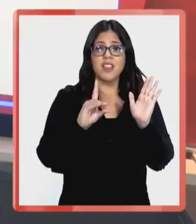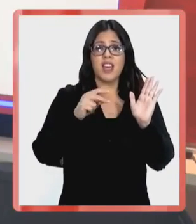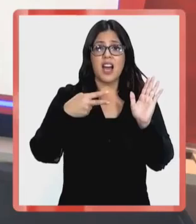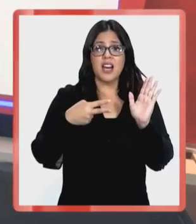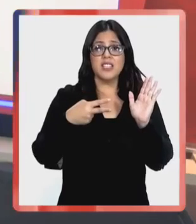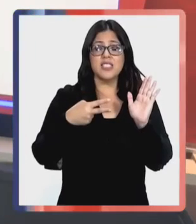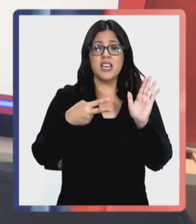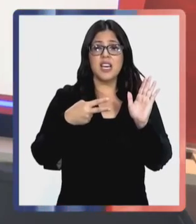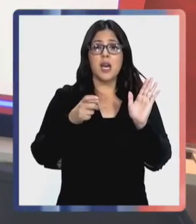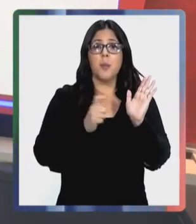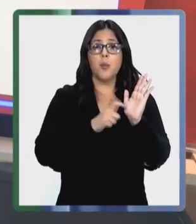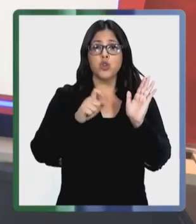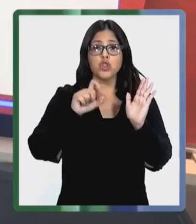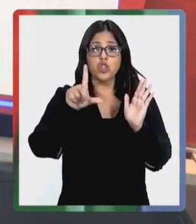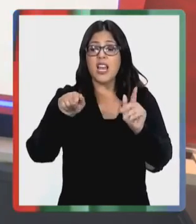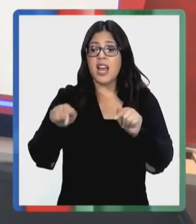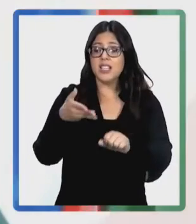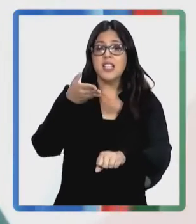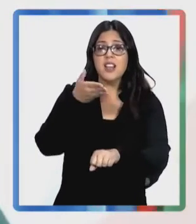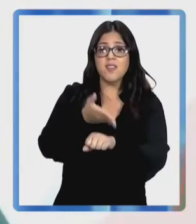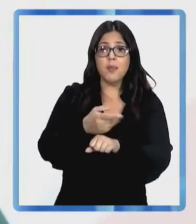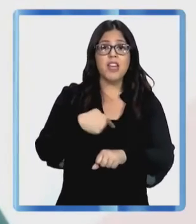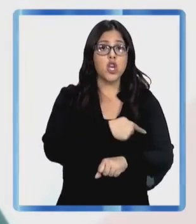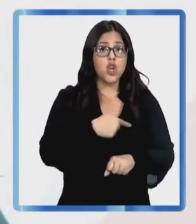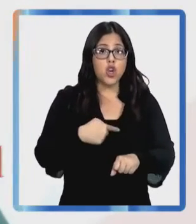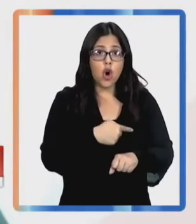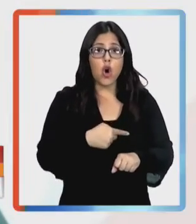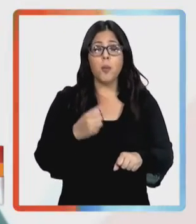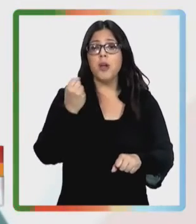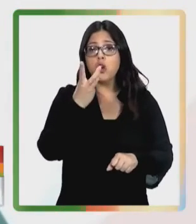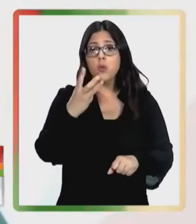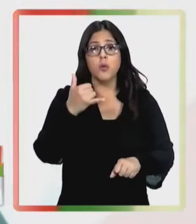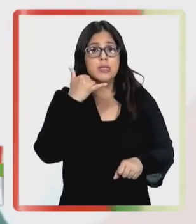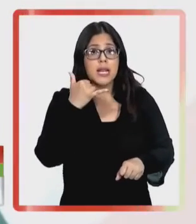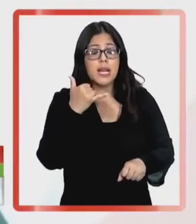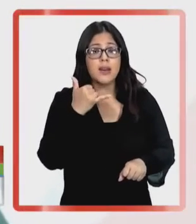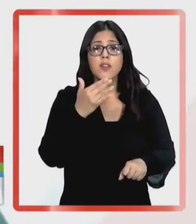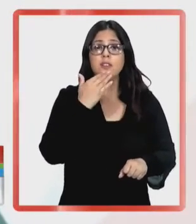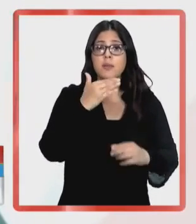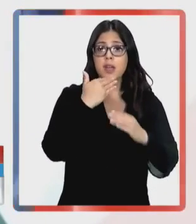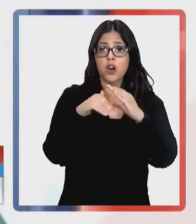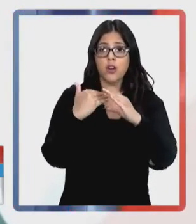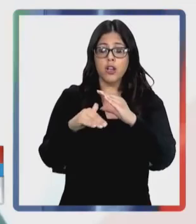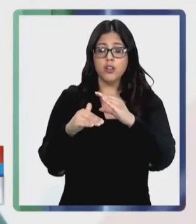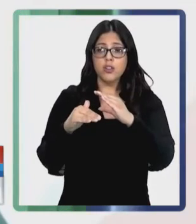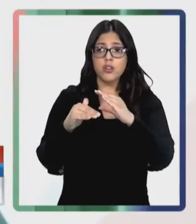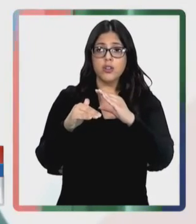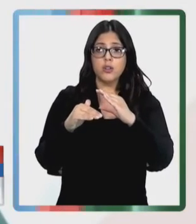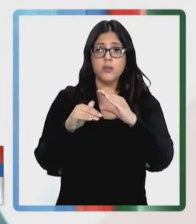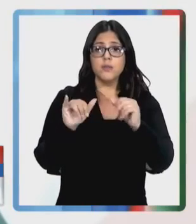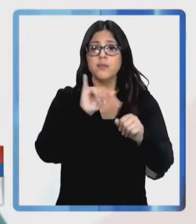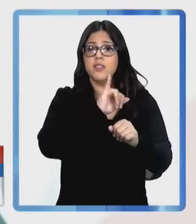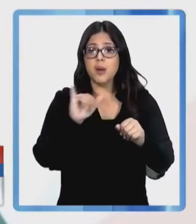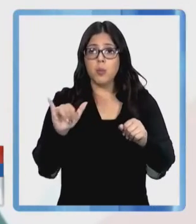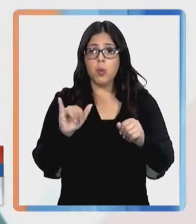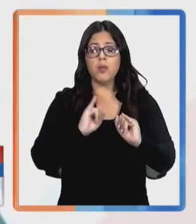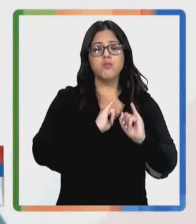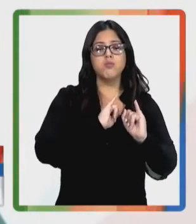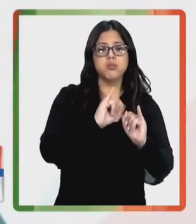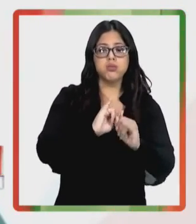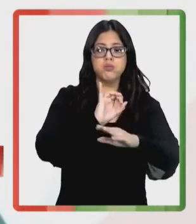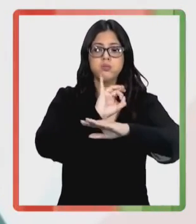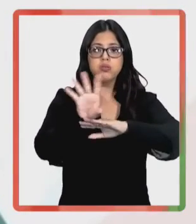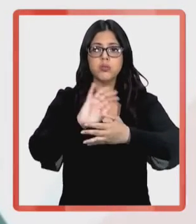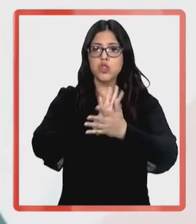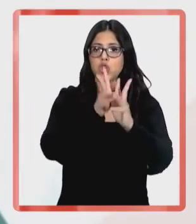www.fnh.cl. Ahí se les va a pedir el nombre, un número de teléfono y un correo electrónico, y se les va a enviar toda la información